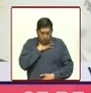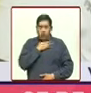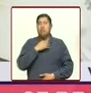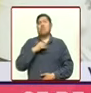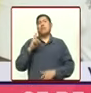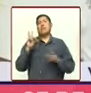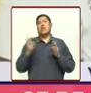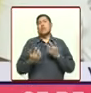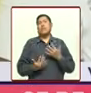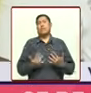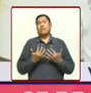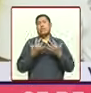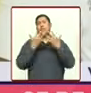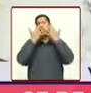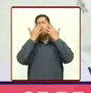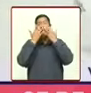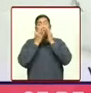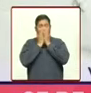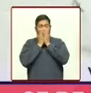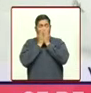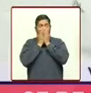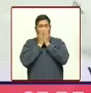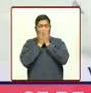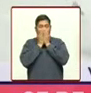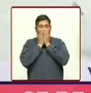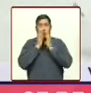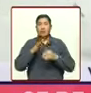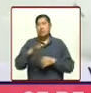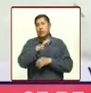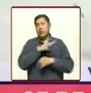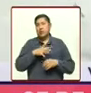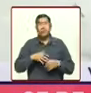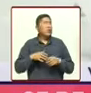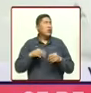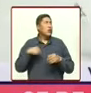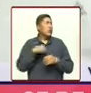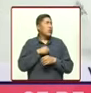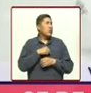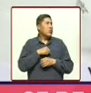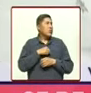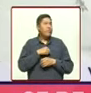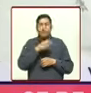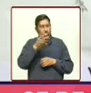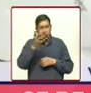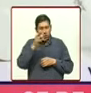motivo de la humareda, ¿no? Esto está por la zona Rincón del Tigre. Hemos tenido que